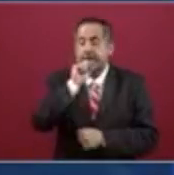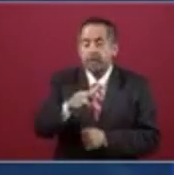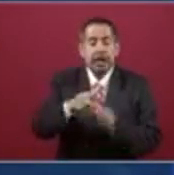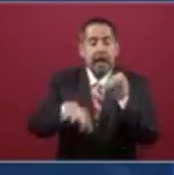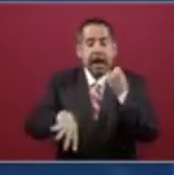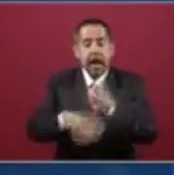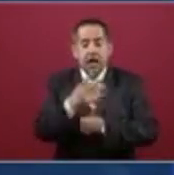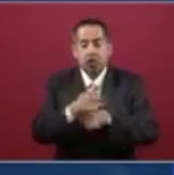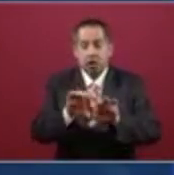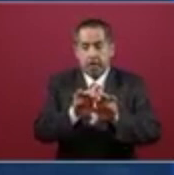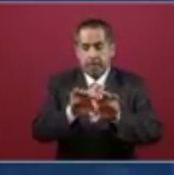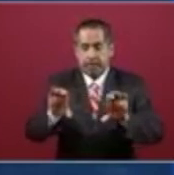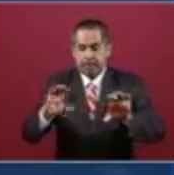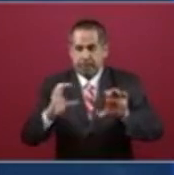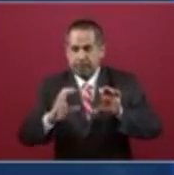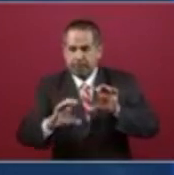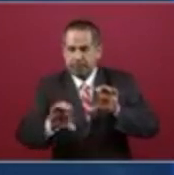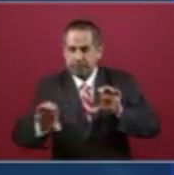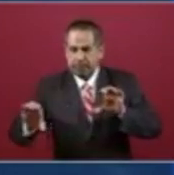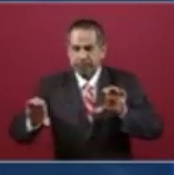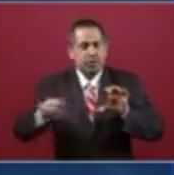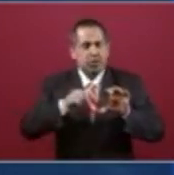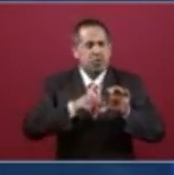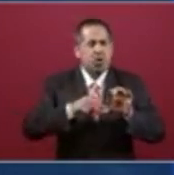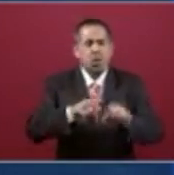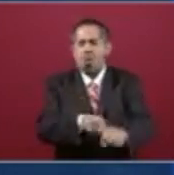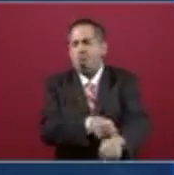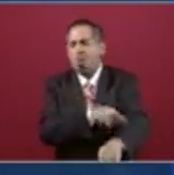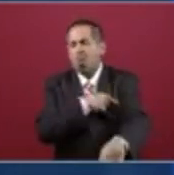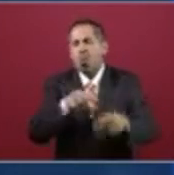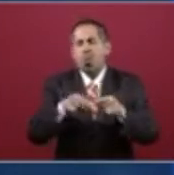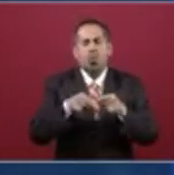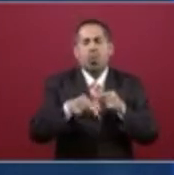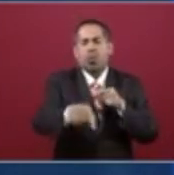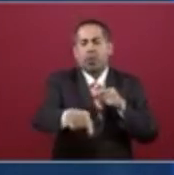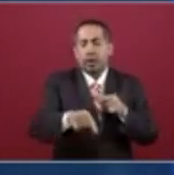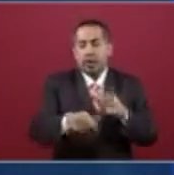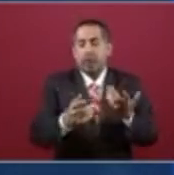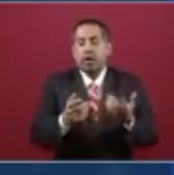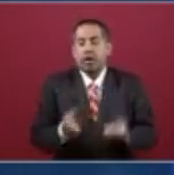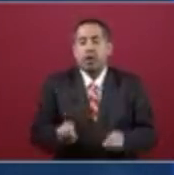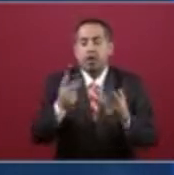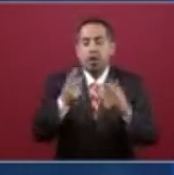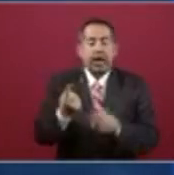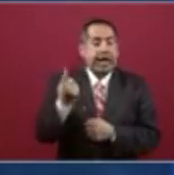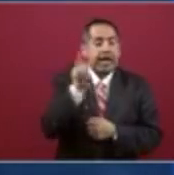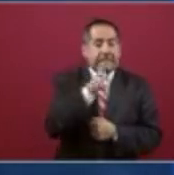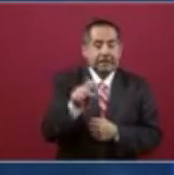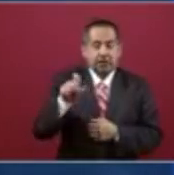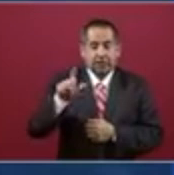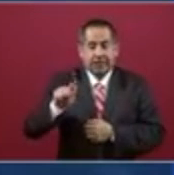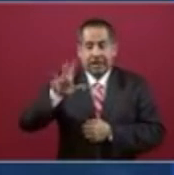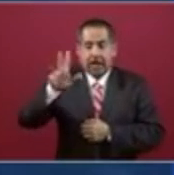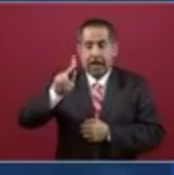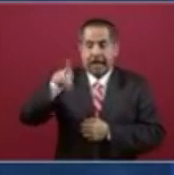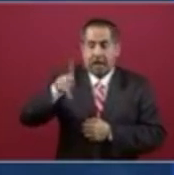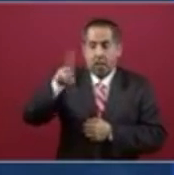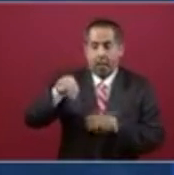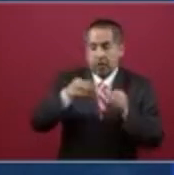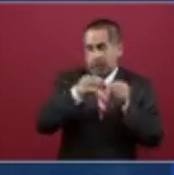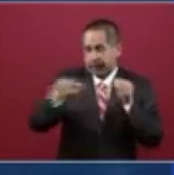ductos de una longitud, los 14, de 175